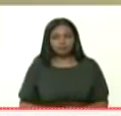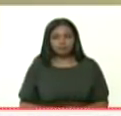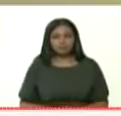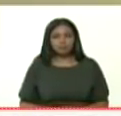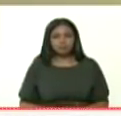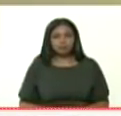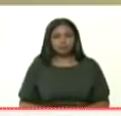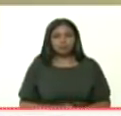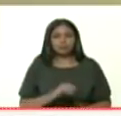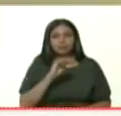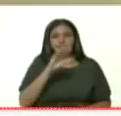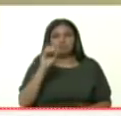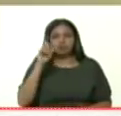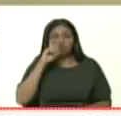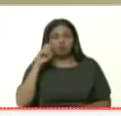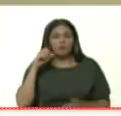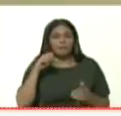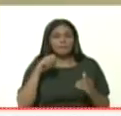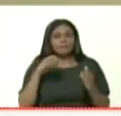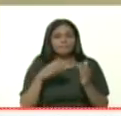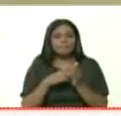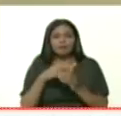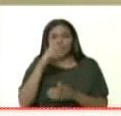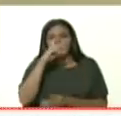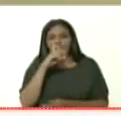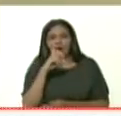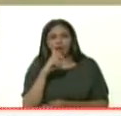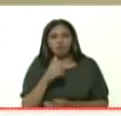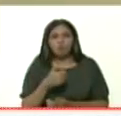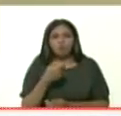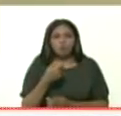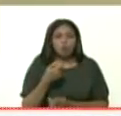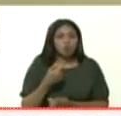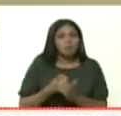Unas 500.000 por año aproximadamente, un poquito más, un poquito menos.